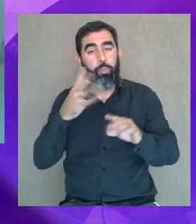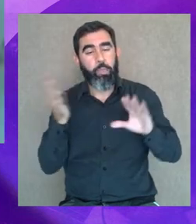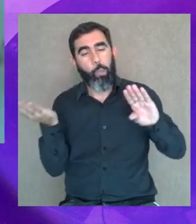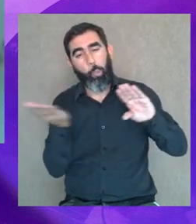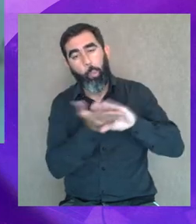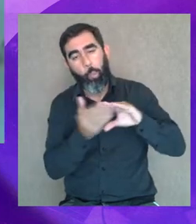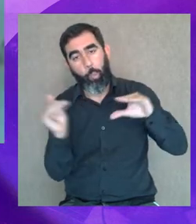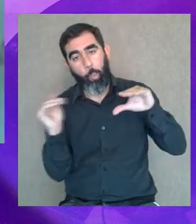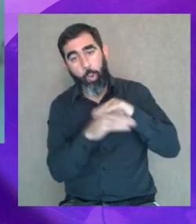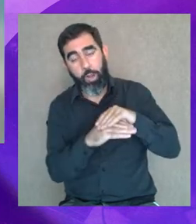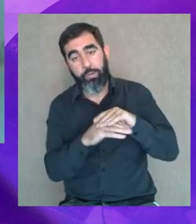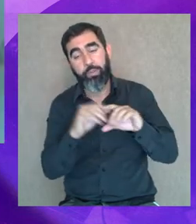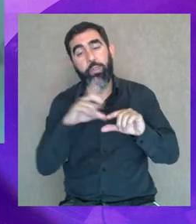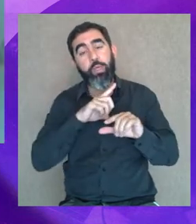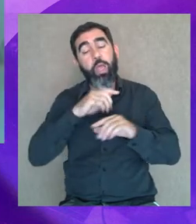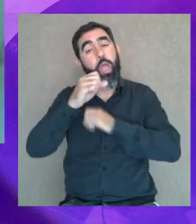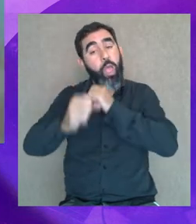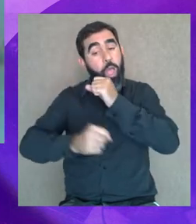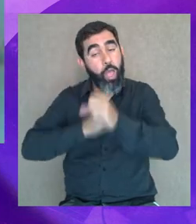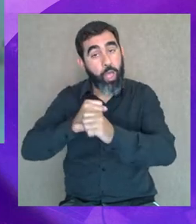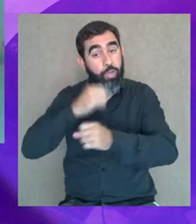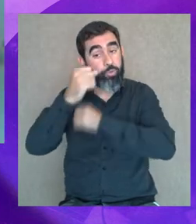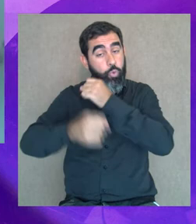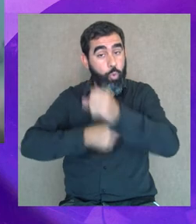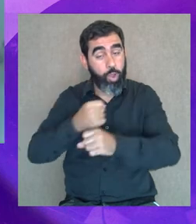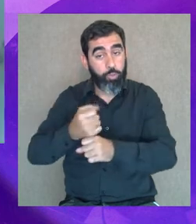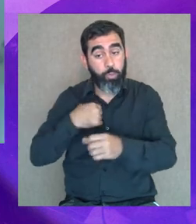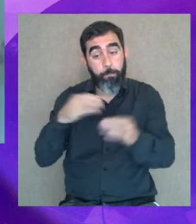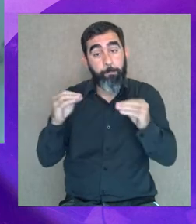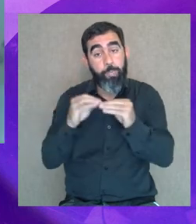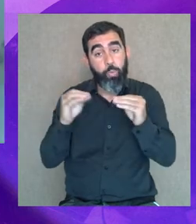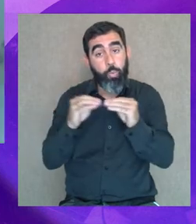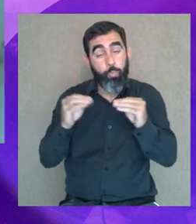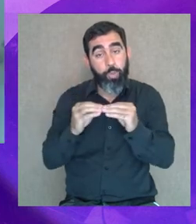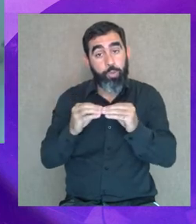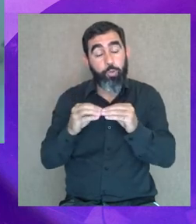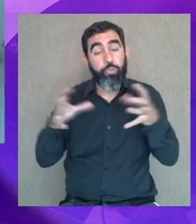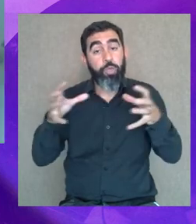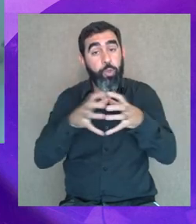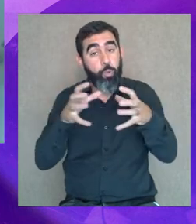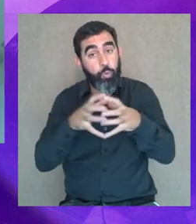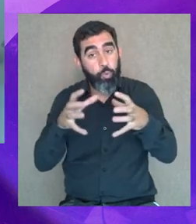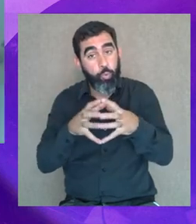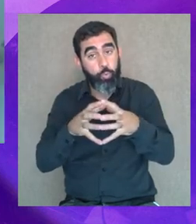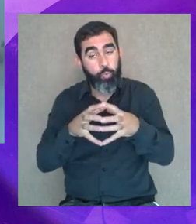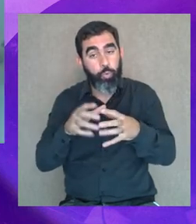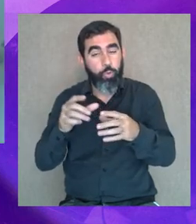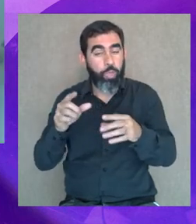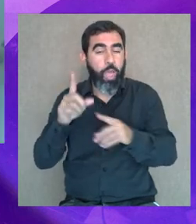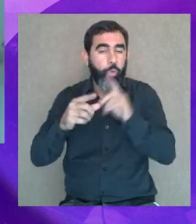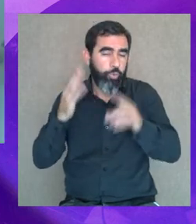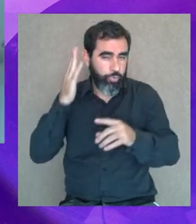archivaba y fueron pasando los años eso mi compañeros mis amigos de los